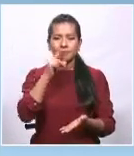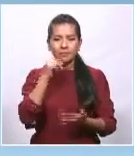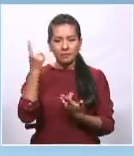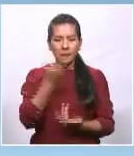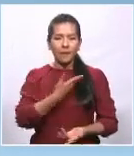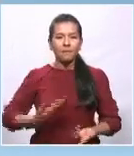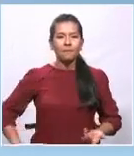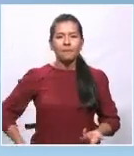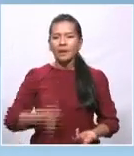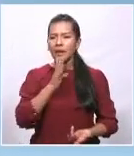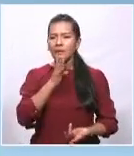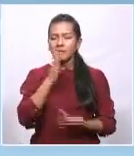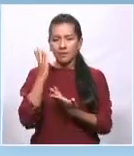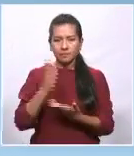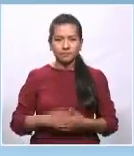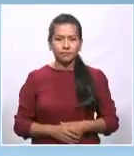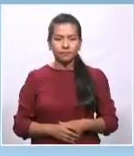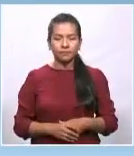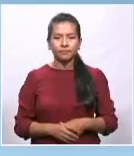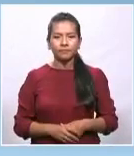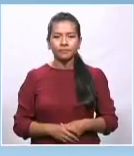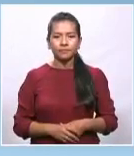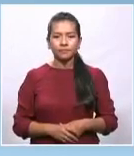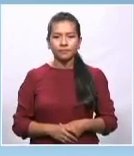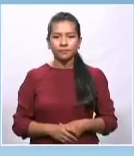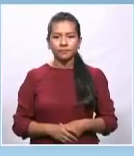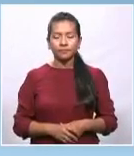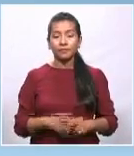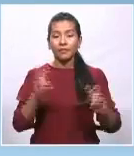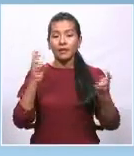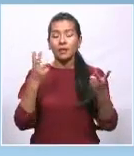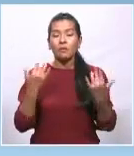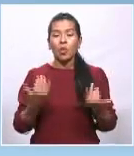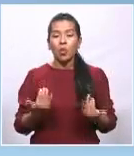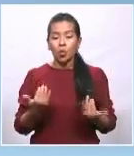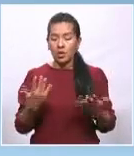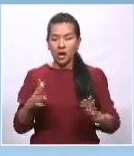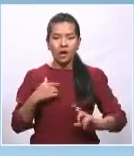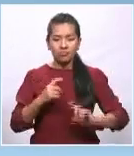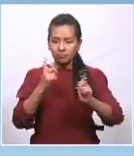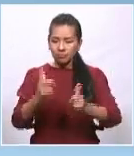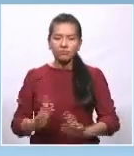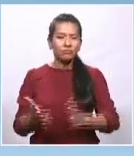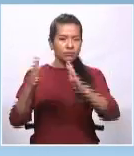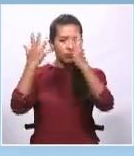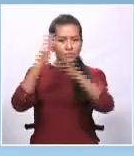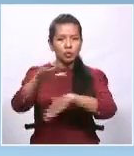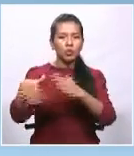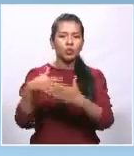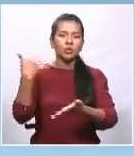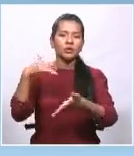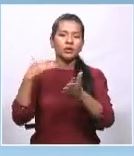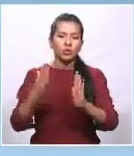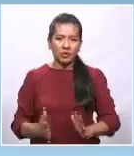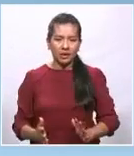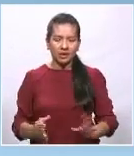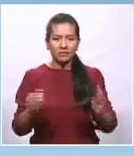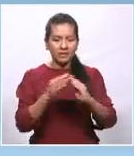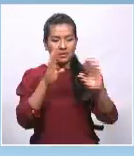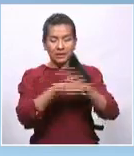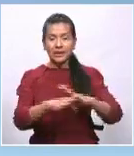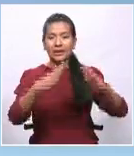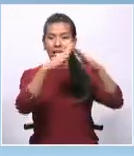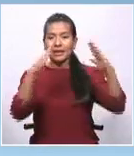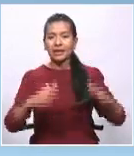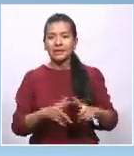Catacora dice: hoy premiamos el esfuerzo, la disciplina y dedicación de nuestras y nuestros estudiantes. En Casa Grande del Pueblo